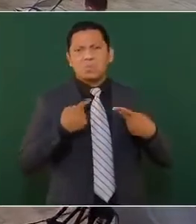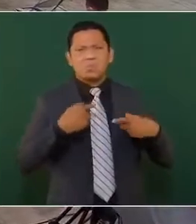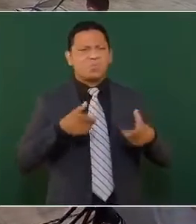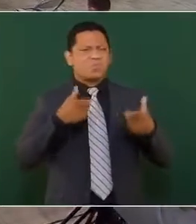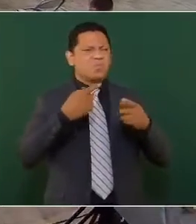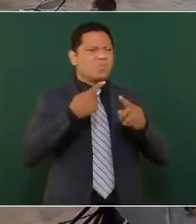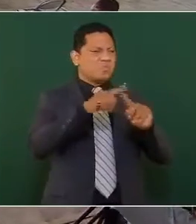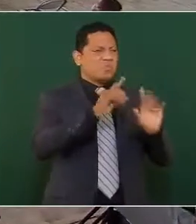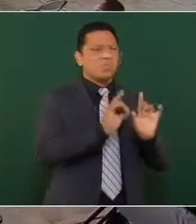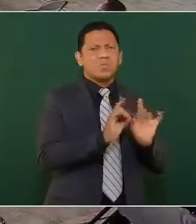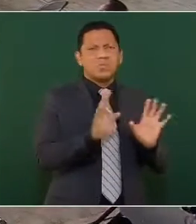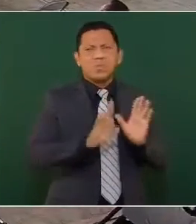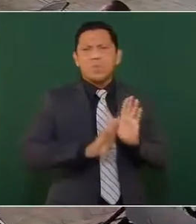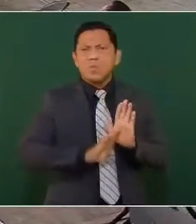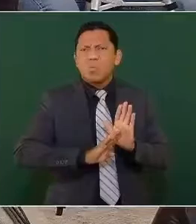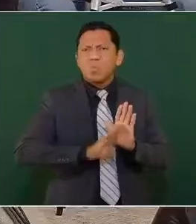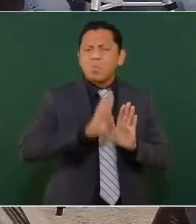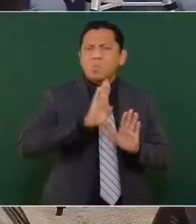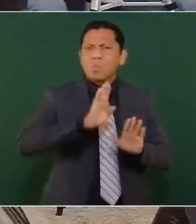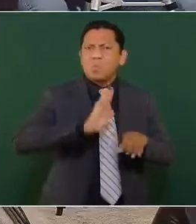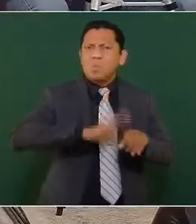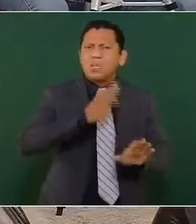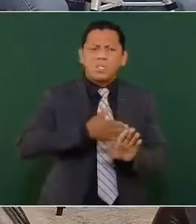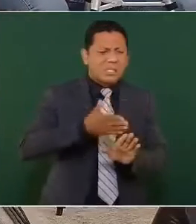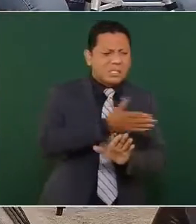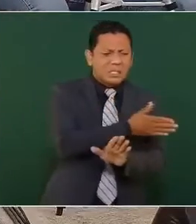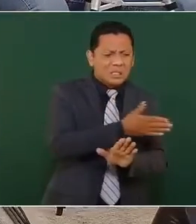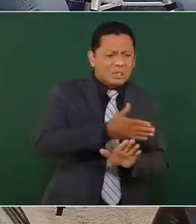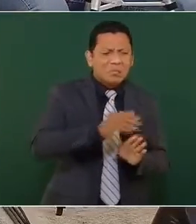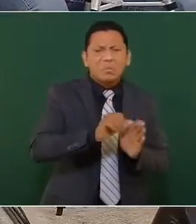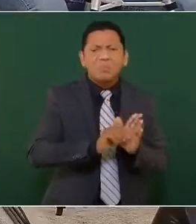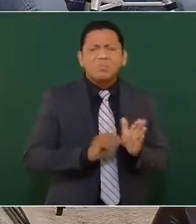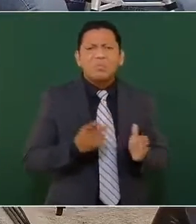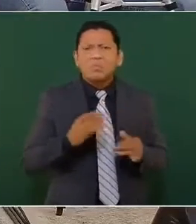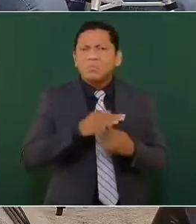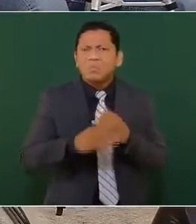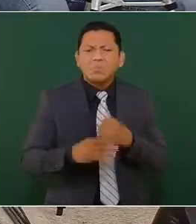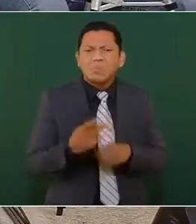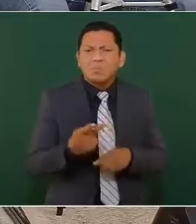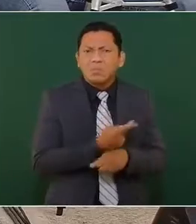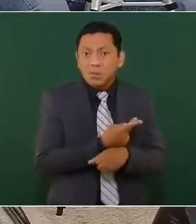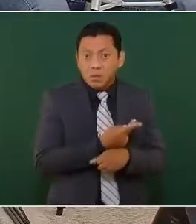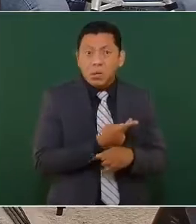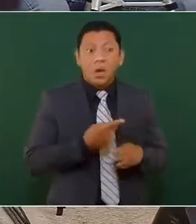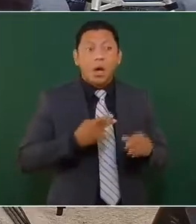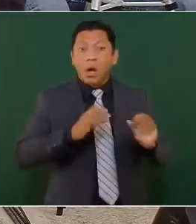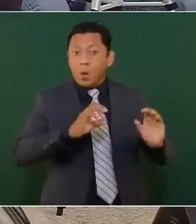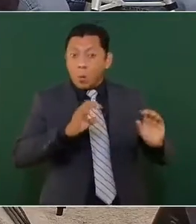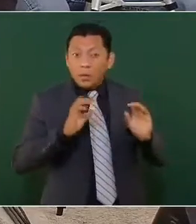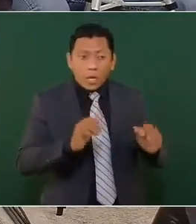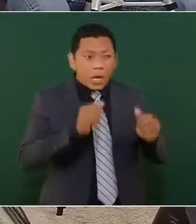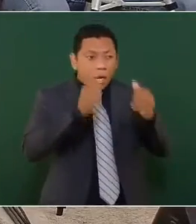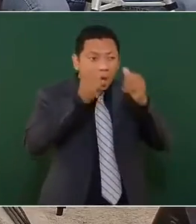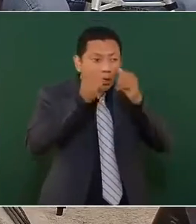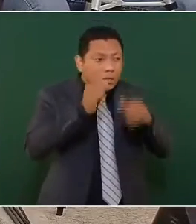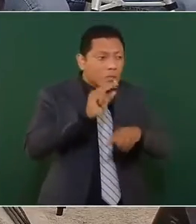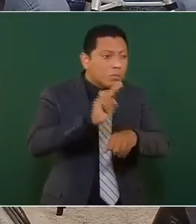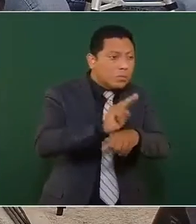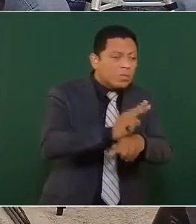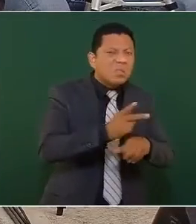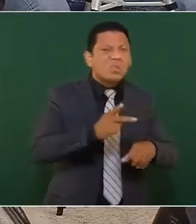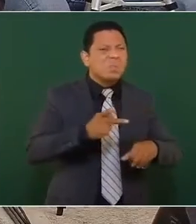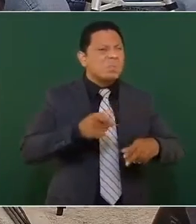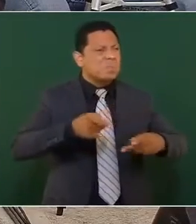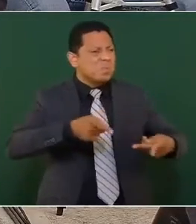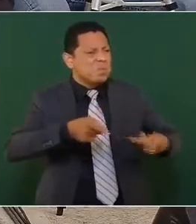incidentes delictivos que se están incrementando en los últimos meses aquí en la frontera sur? Si hay algún operativo, hay algún trabajo de inteligencia